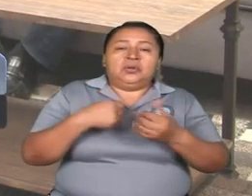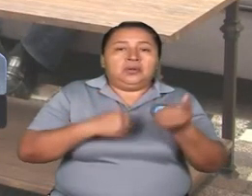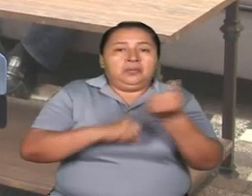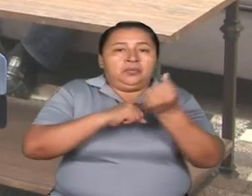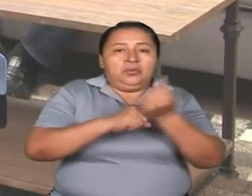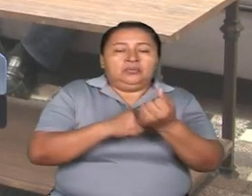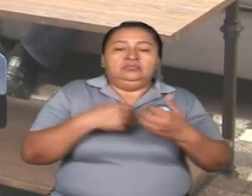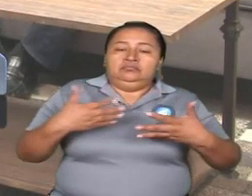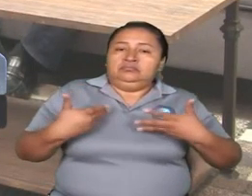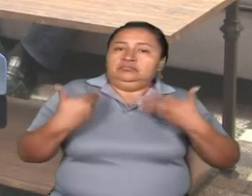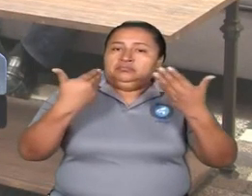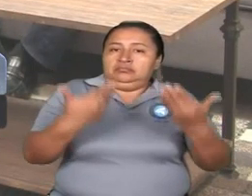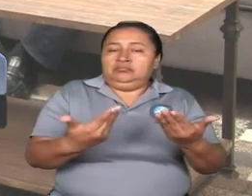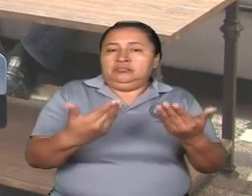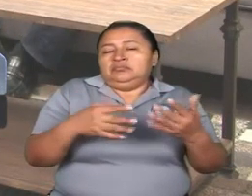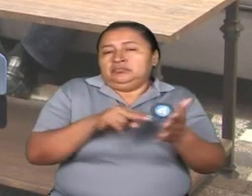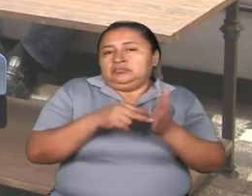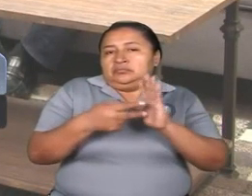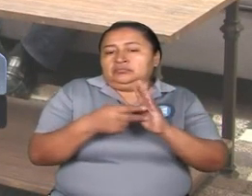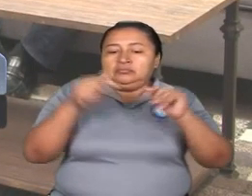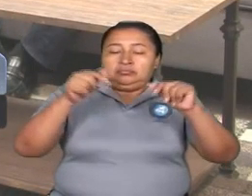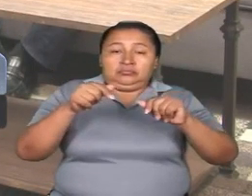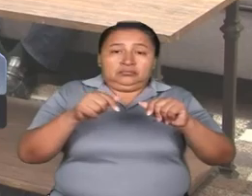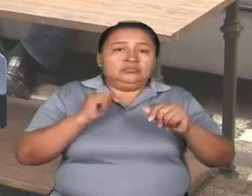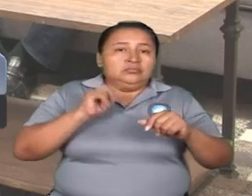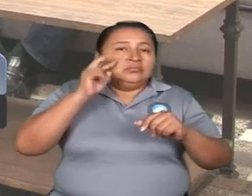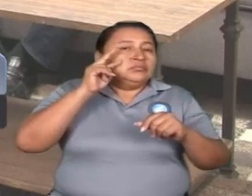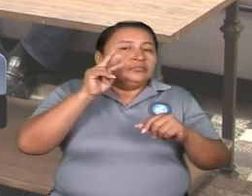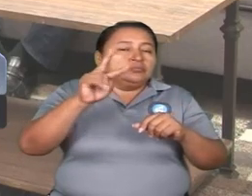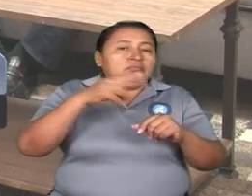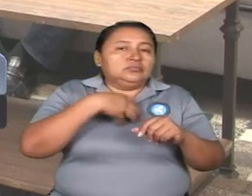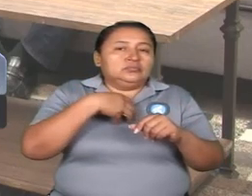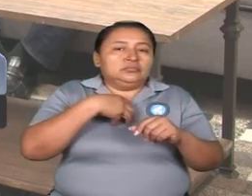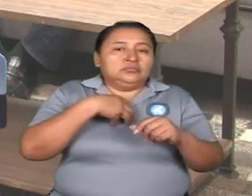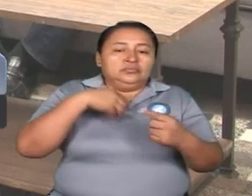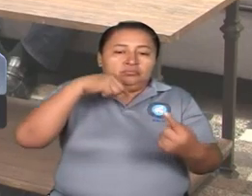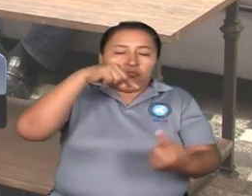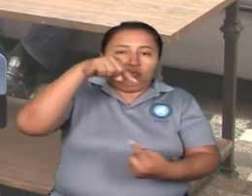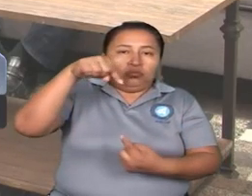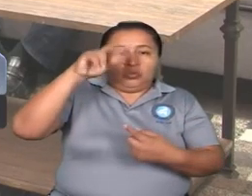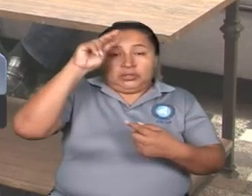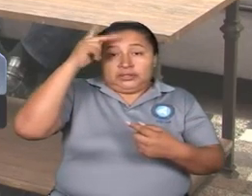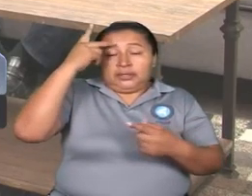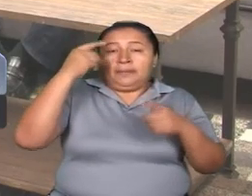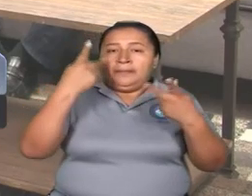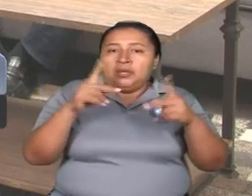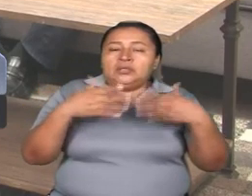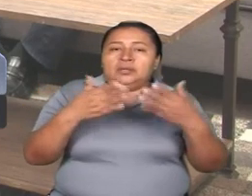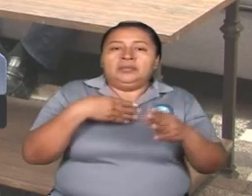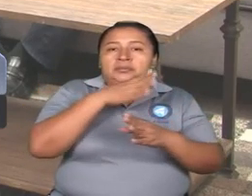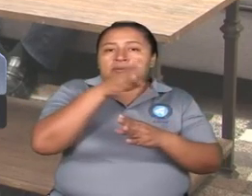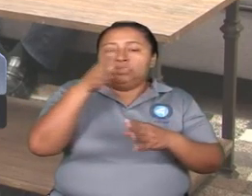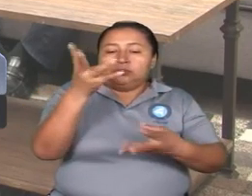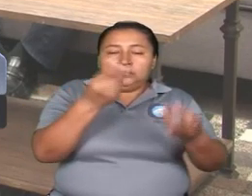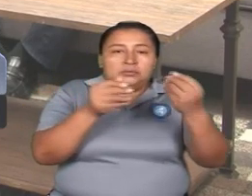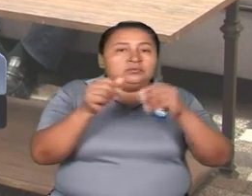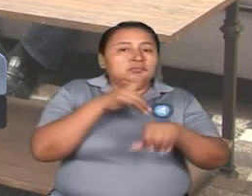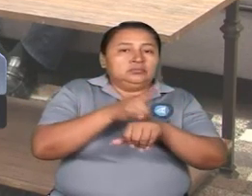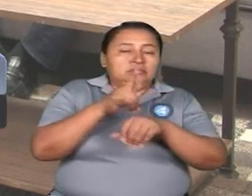esa entrega, es decir, desde la visión política en principio, pero también las gestiones administrativas